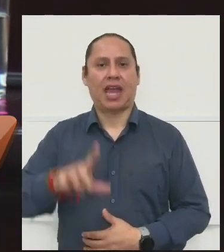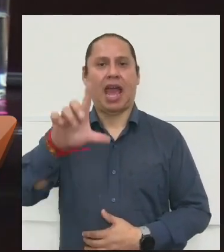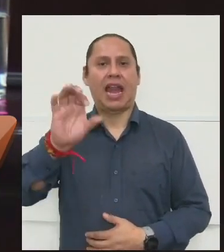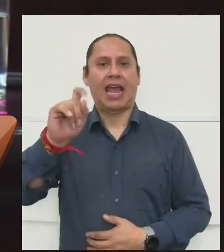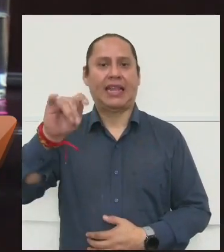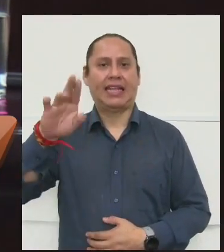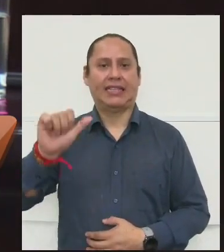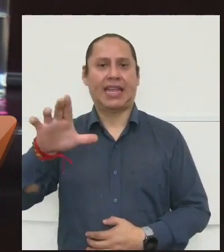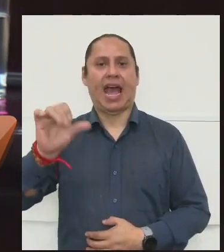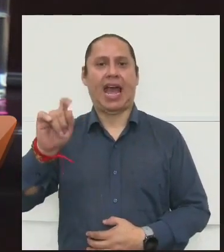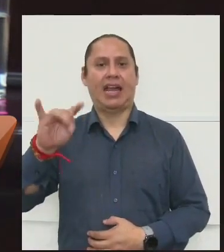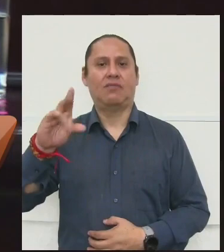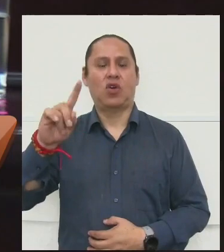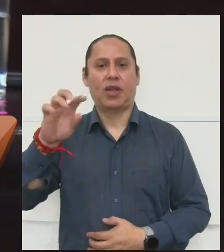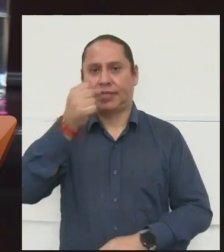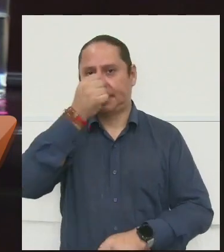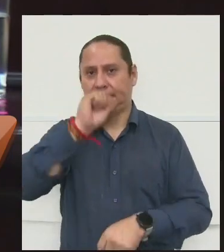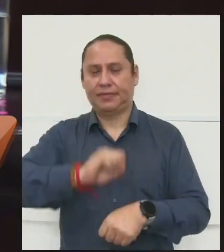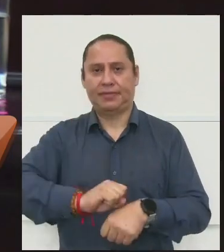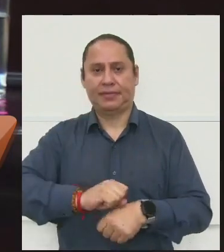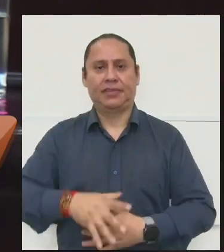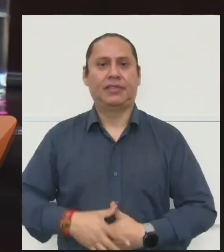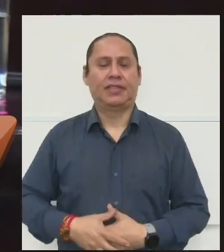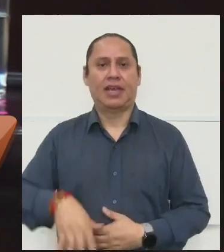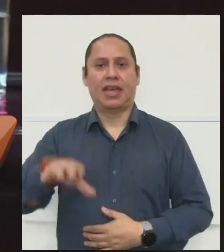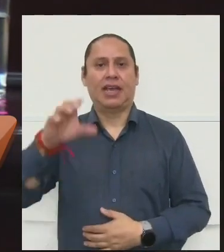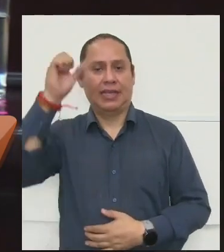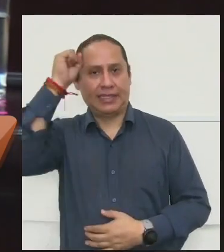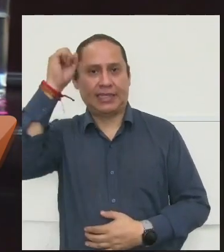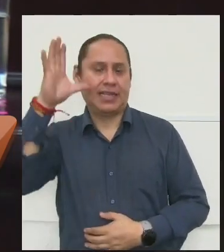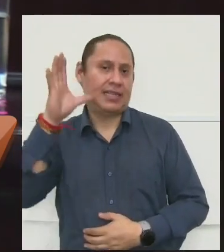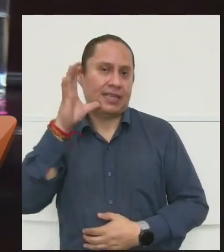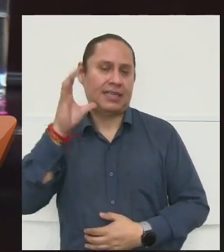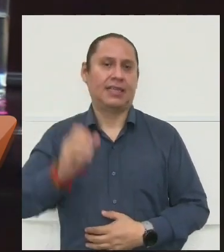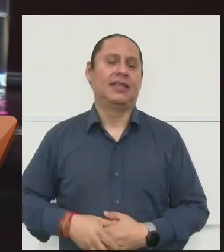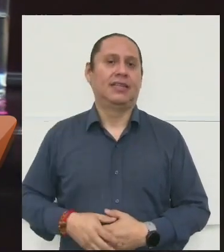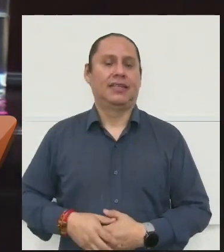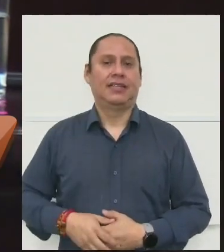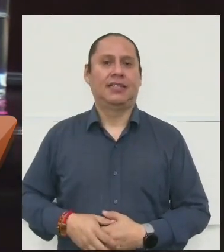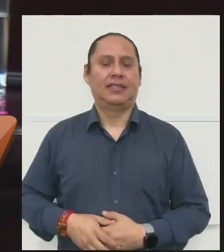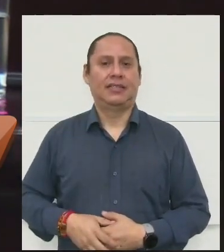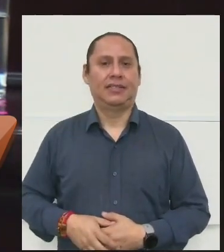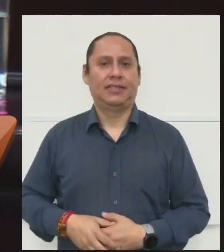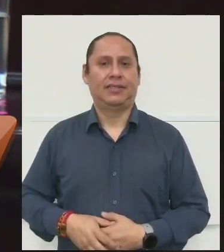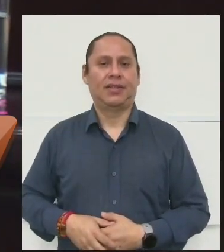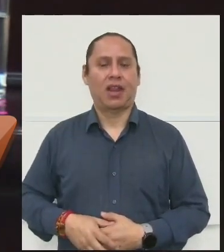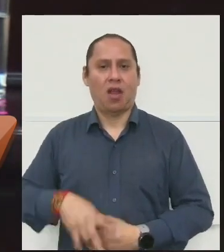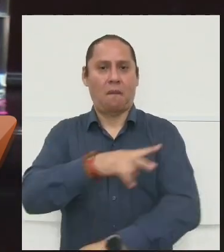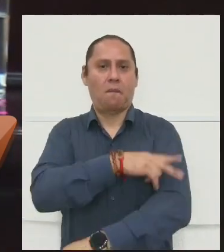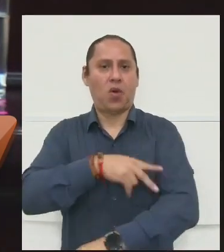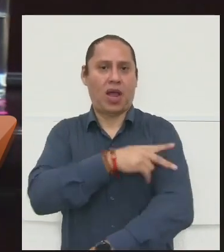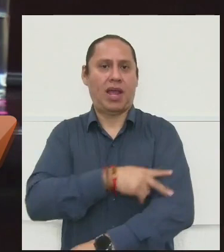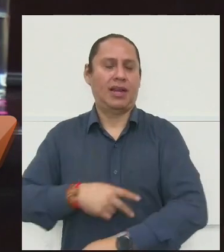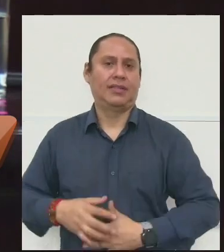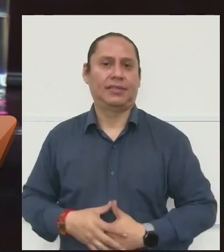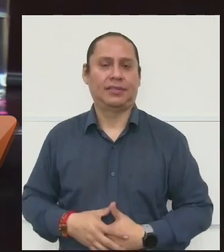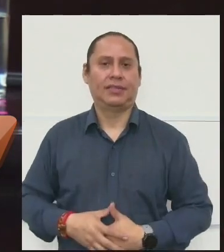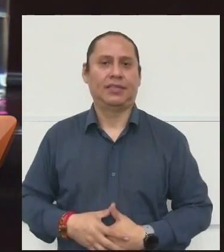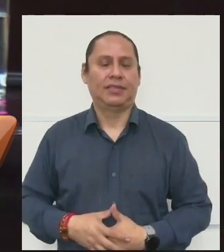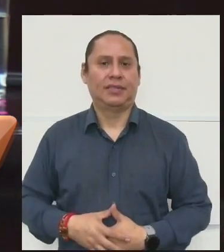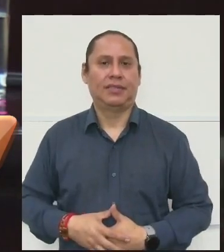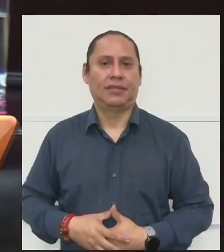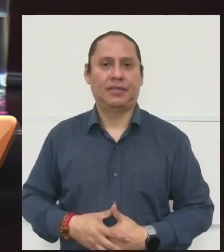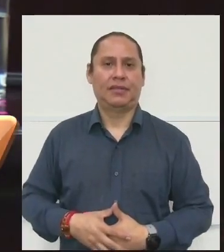Leticia alborz Ruiz secretaria diputada Sandra Cecilia Herrera Domínguez vocal